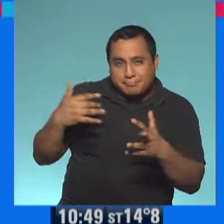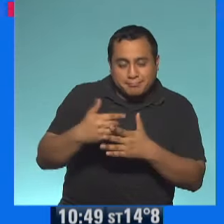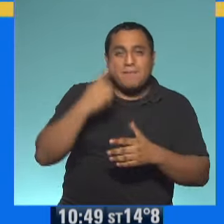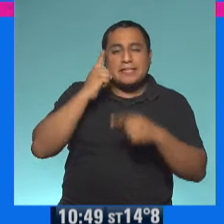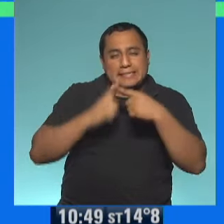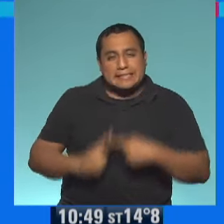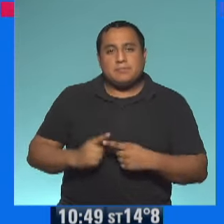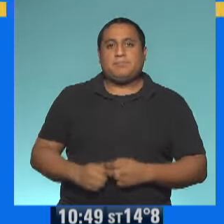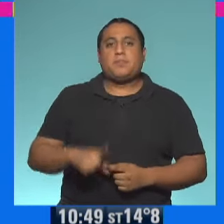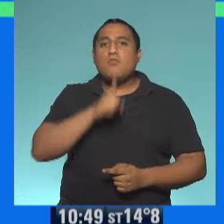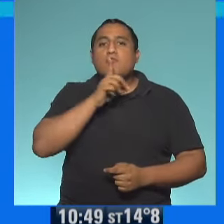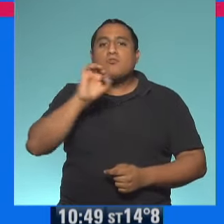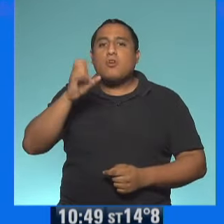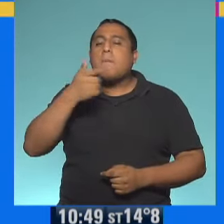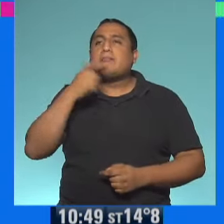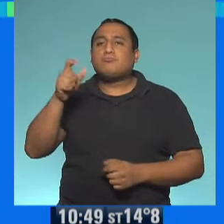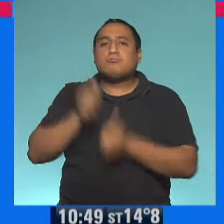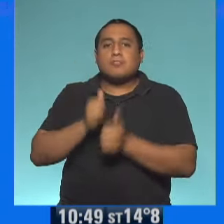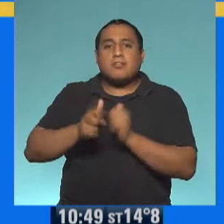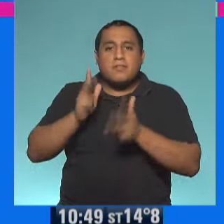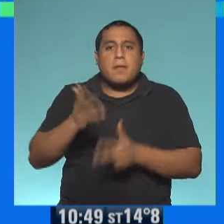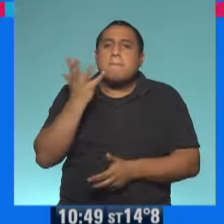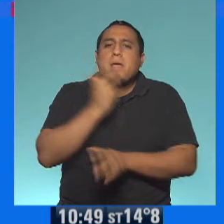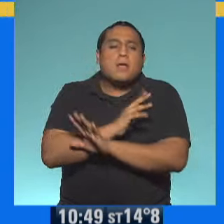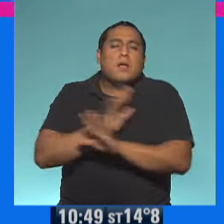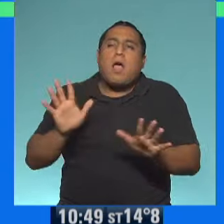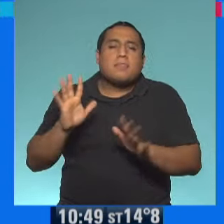dice Tomás. ¿De Rosario?